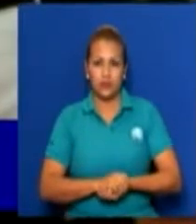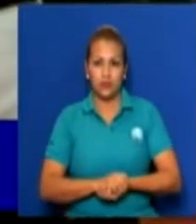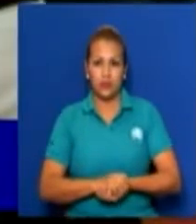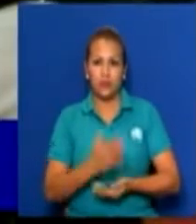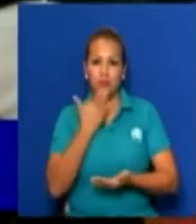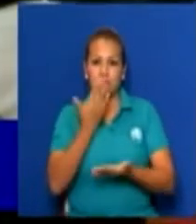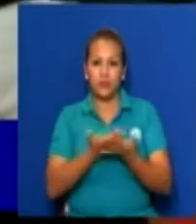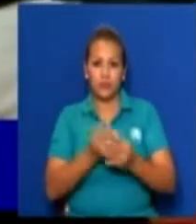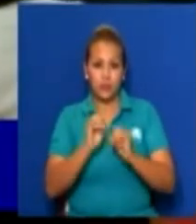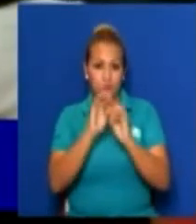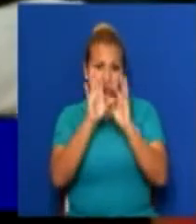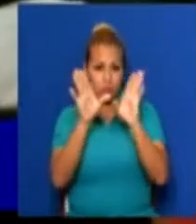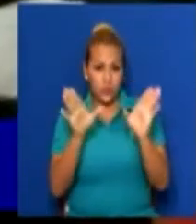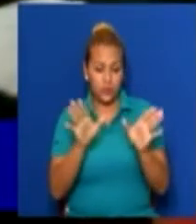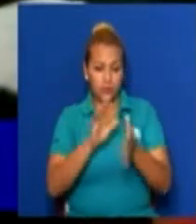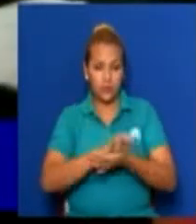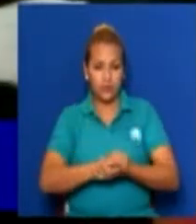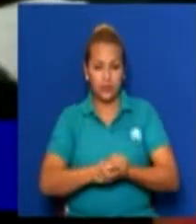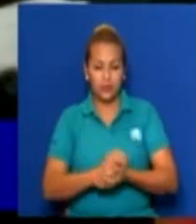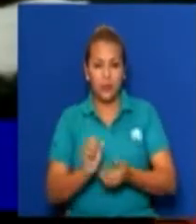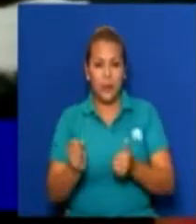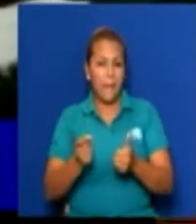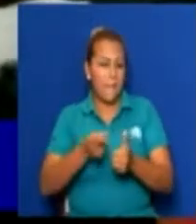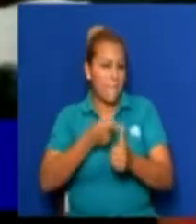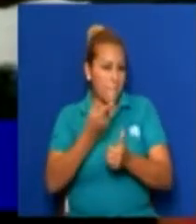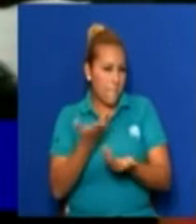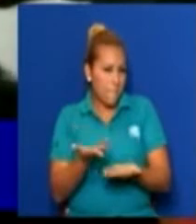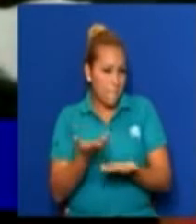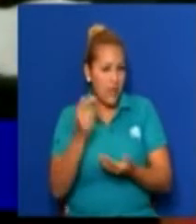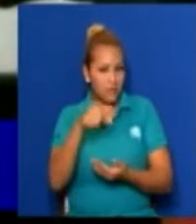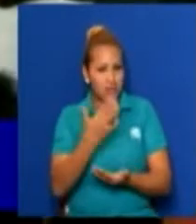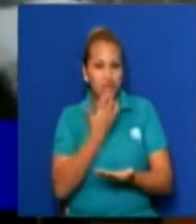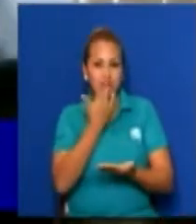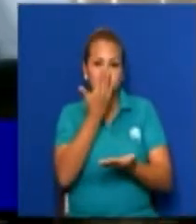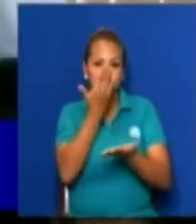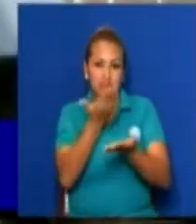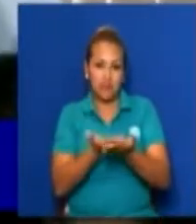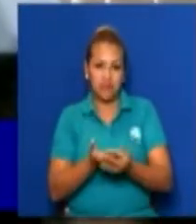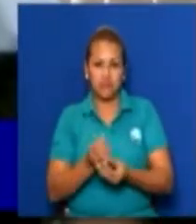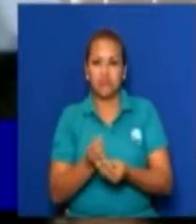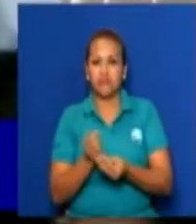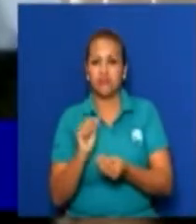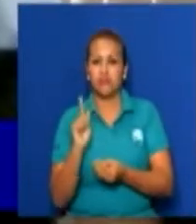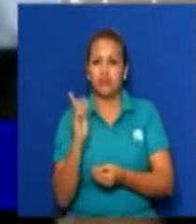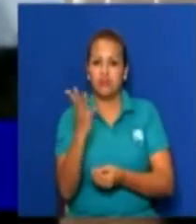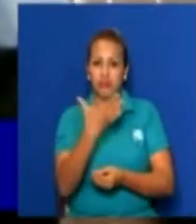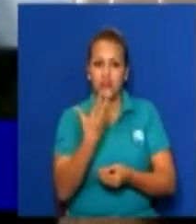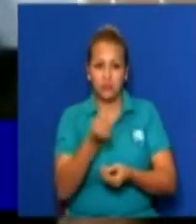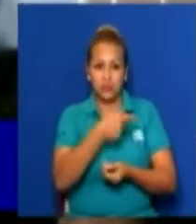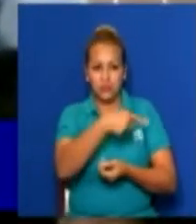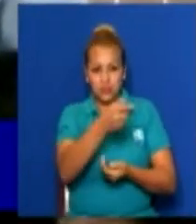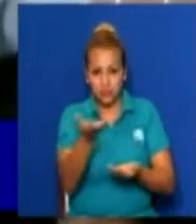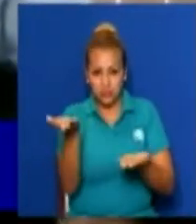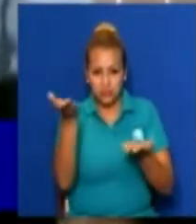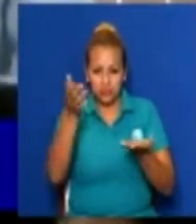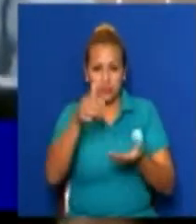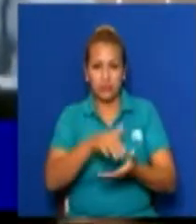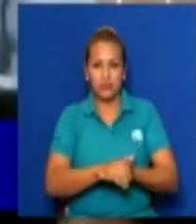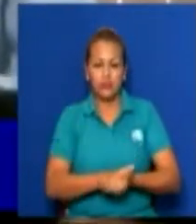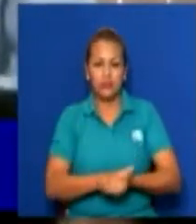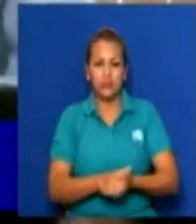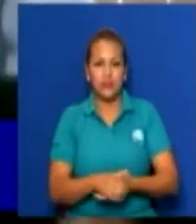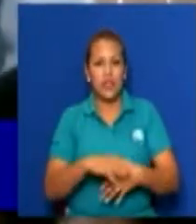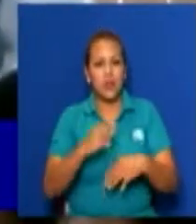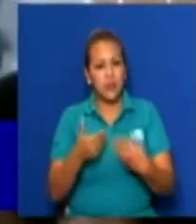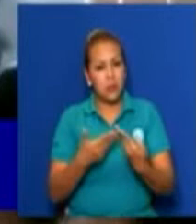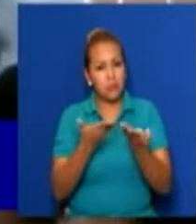Buenos días. En primer lugar, agradecerle a todos los ponentes la oportunidad